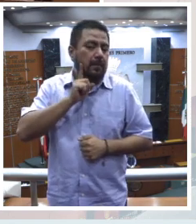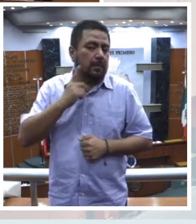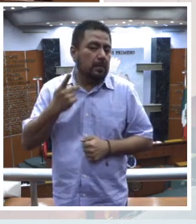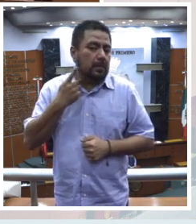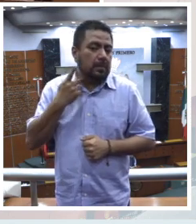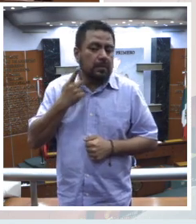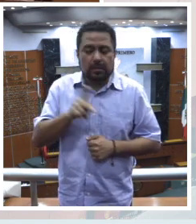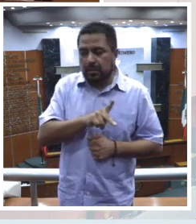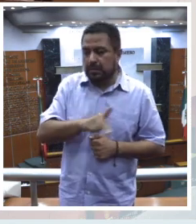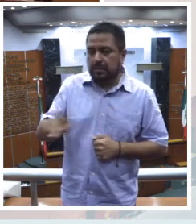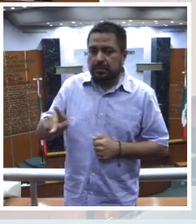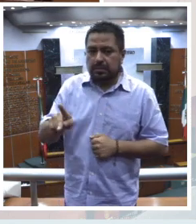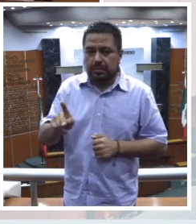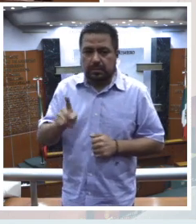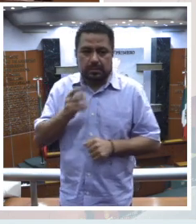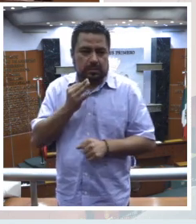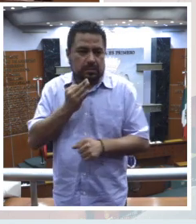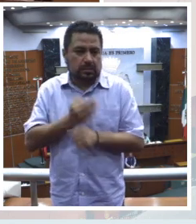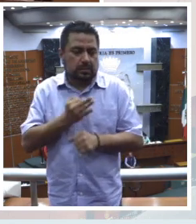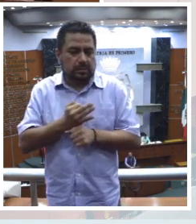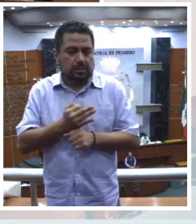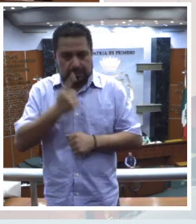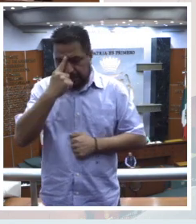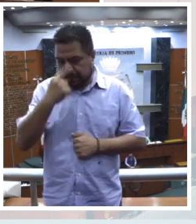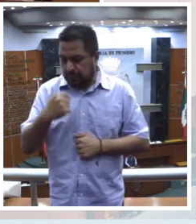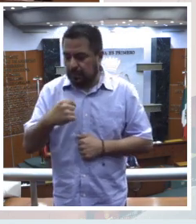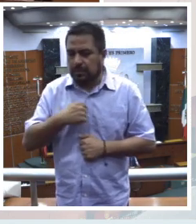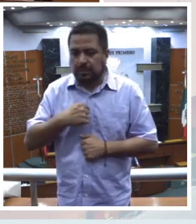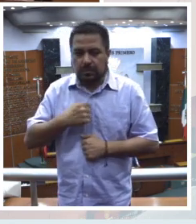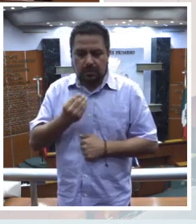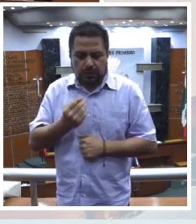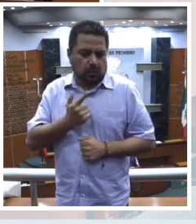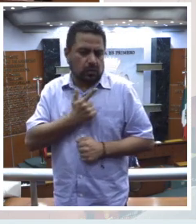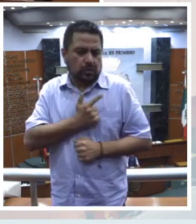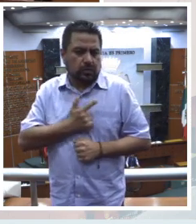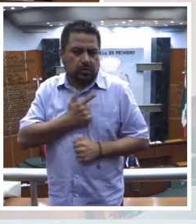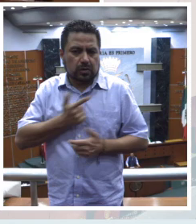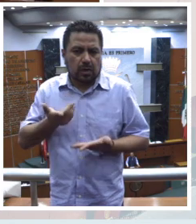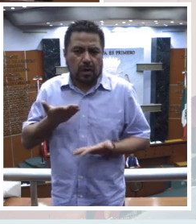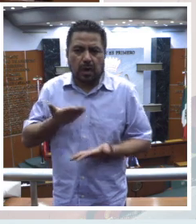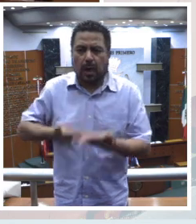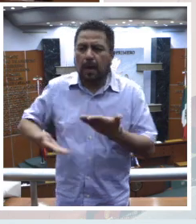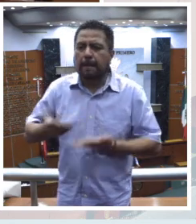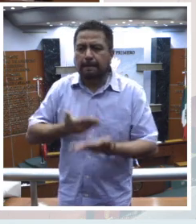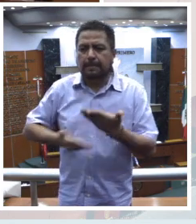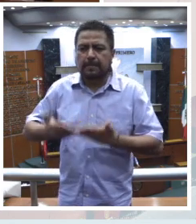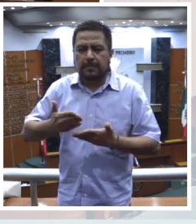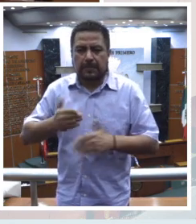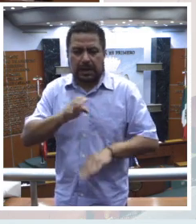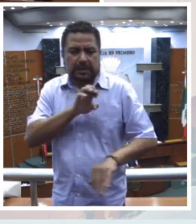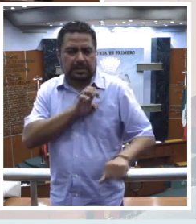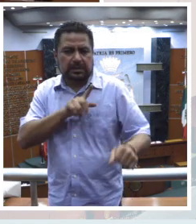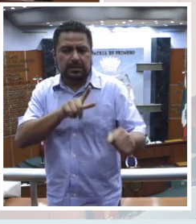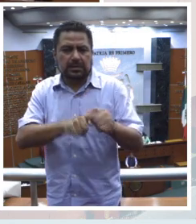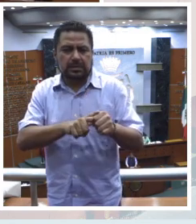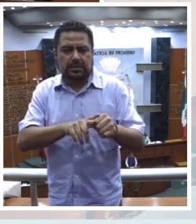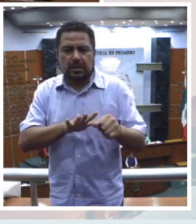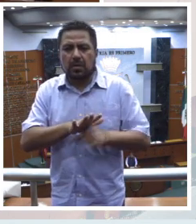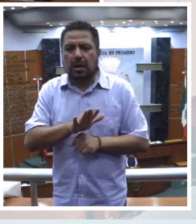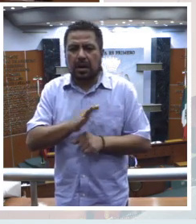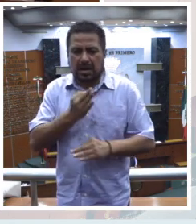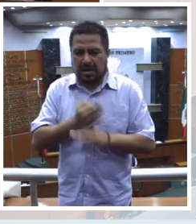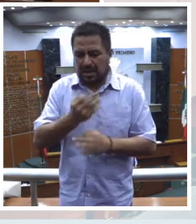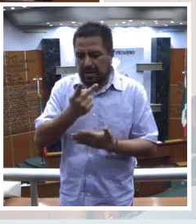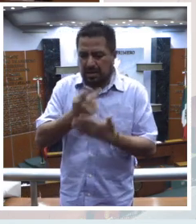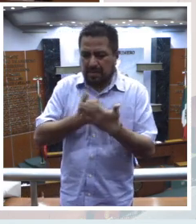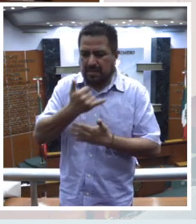legisladores, es para mí un gusto compartirles que particularmente en este